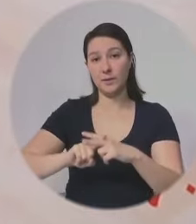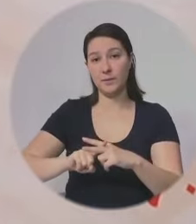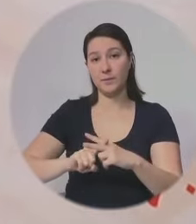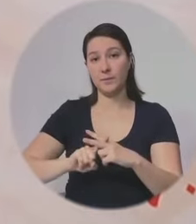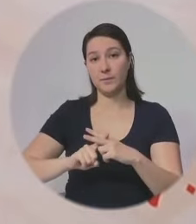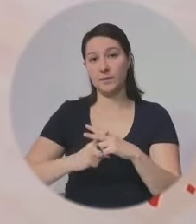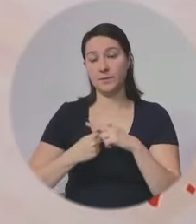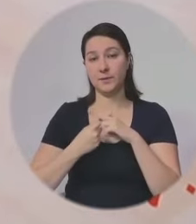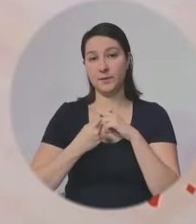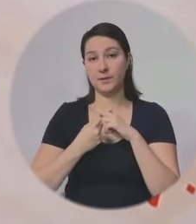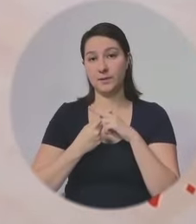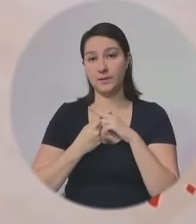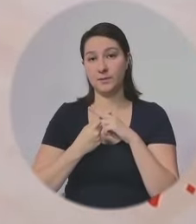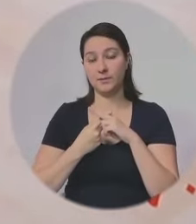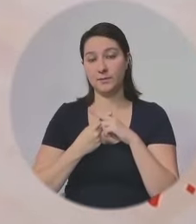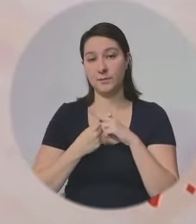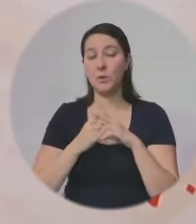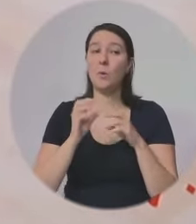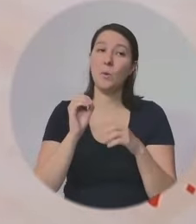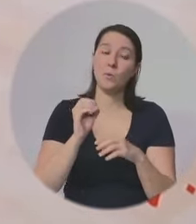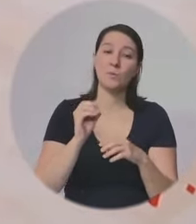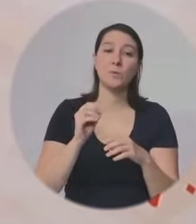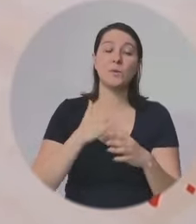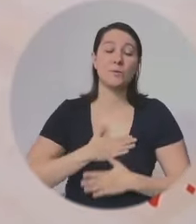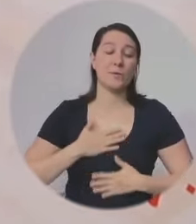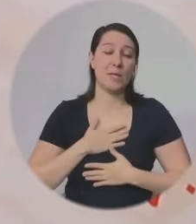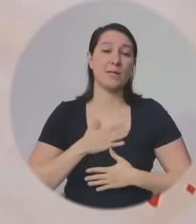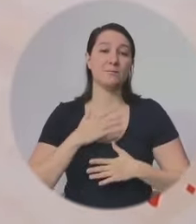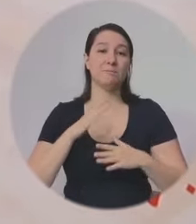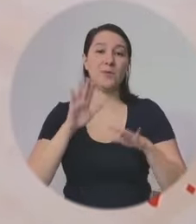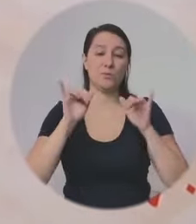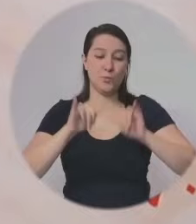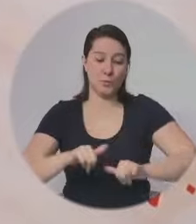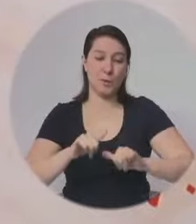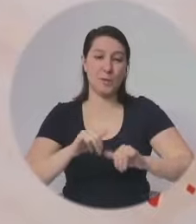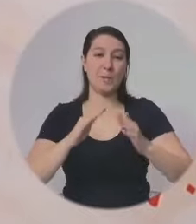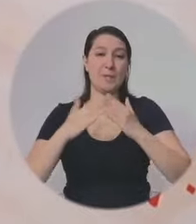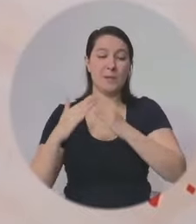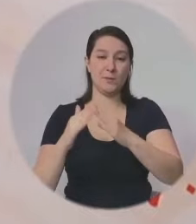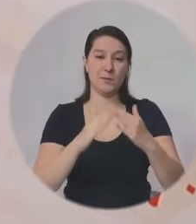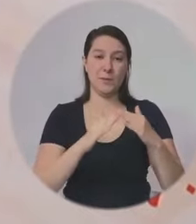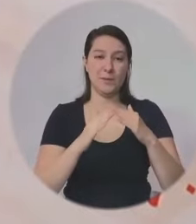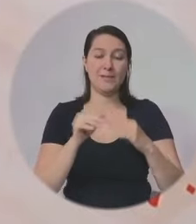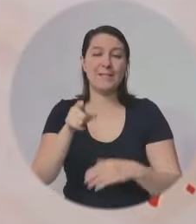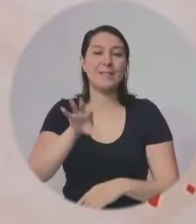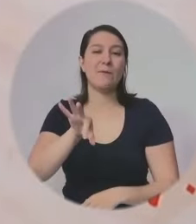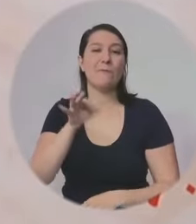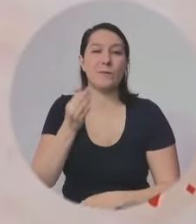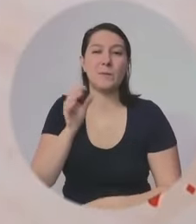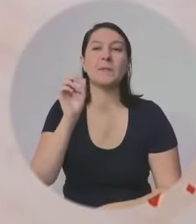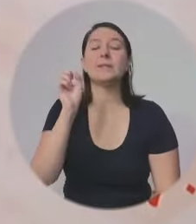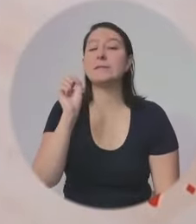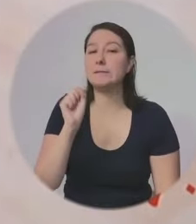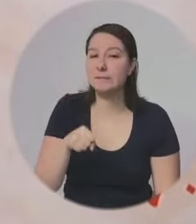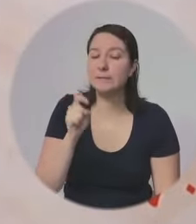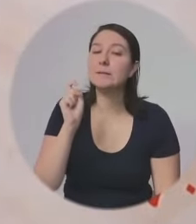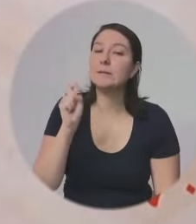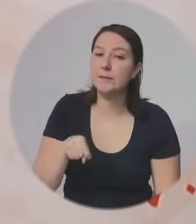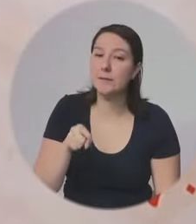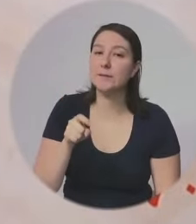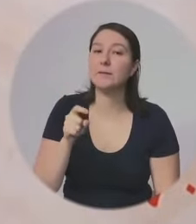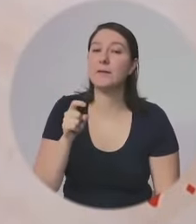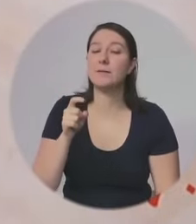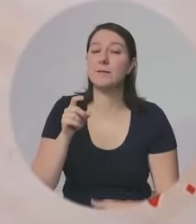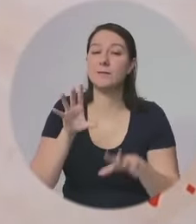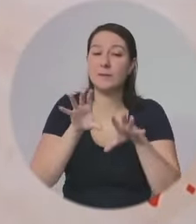e su estadilla en las diferentes ciudades como ustedes saben Esta es la forma en la que sí o sí pueden reservar de manera sencilla Ese es